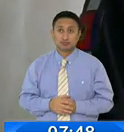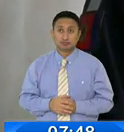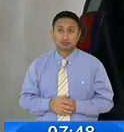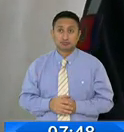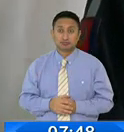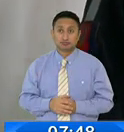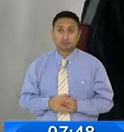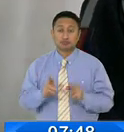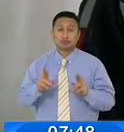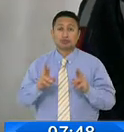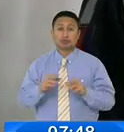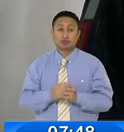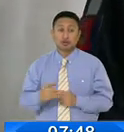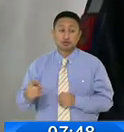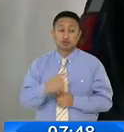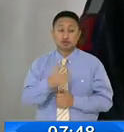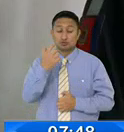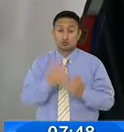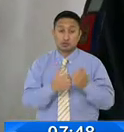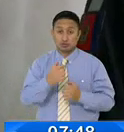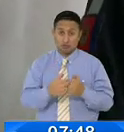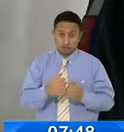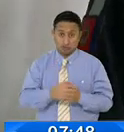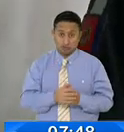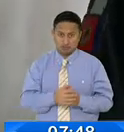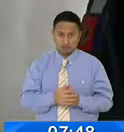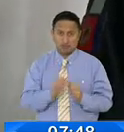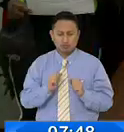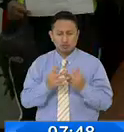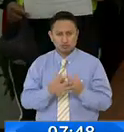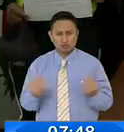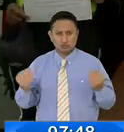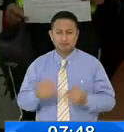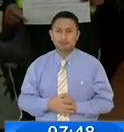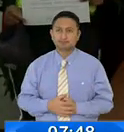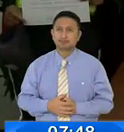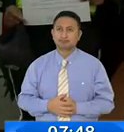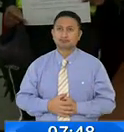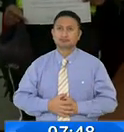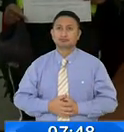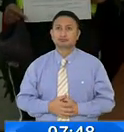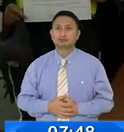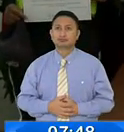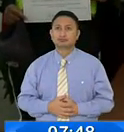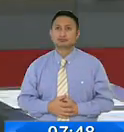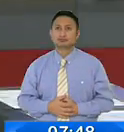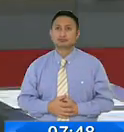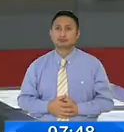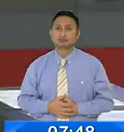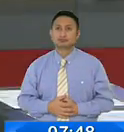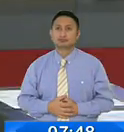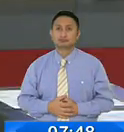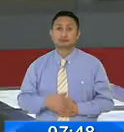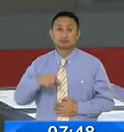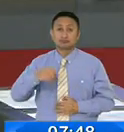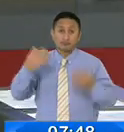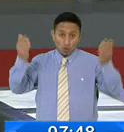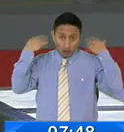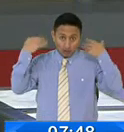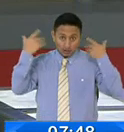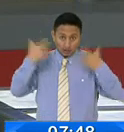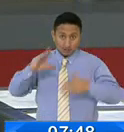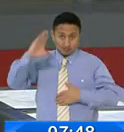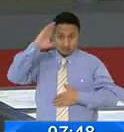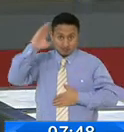el problema que haya tenido la señorita se logre solucionar. Informó Paola Castillo. Ya están hoy aquí los nuevos agentes policiales